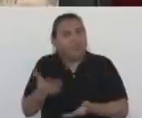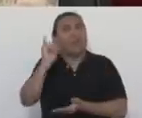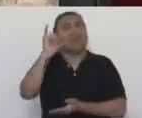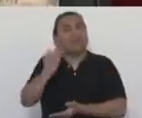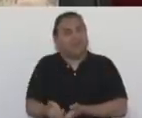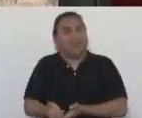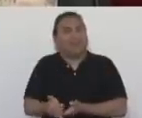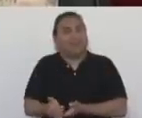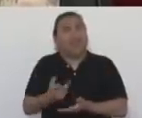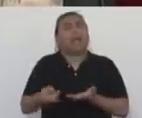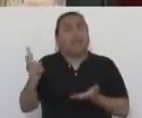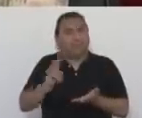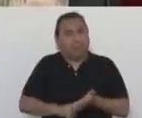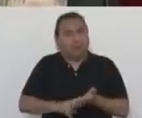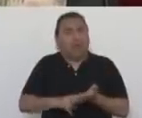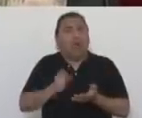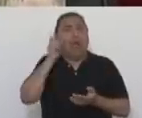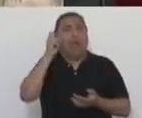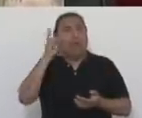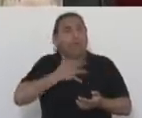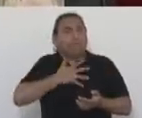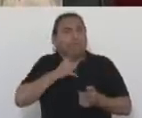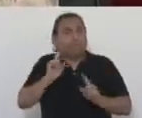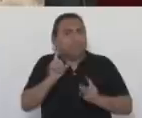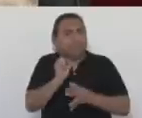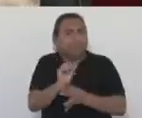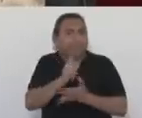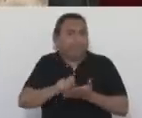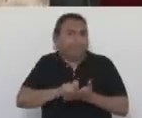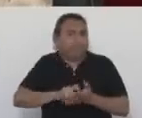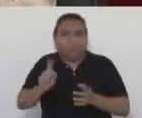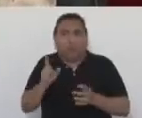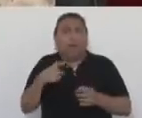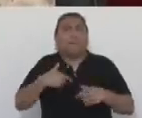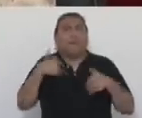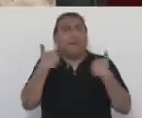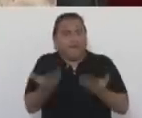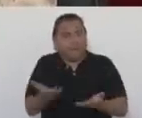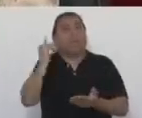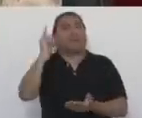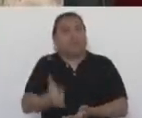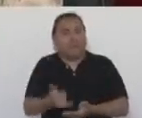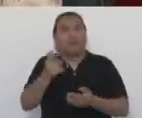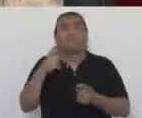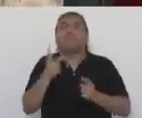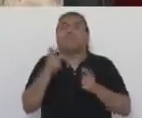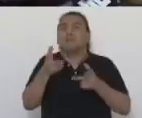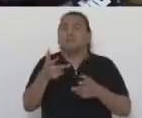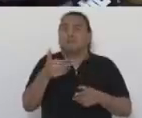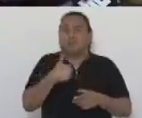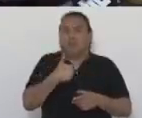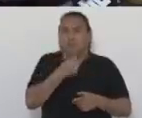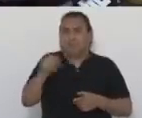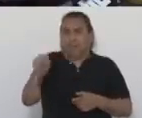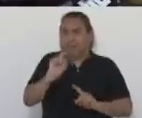tienen dueños, tienen beneficiarios. Y porque, como dijera Borges, nadie es la patria, pero todos